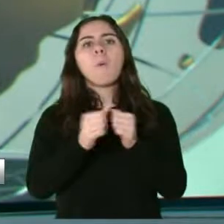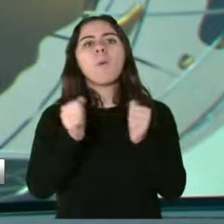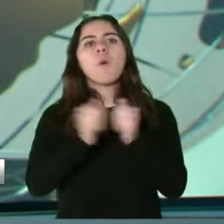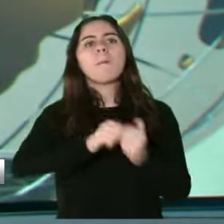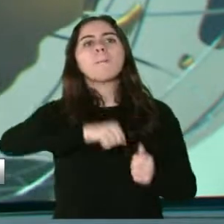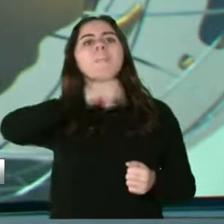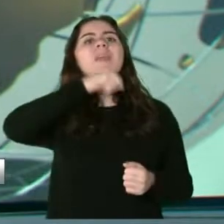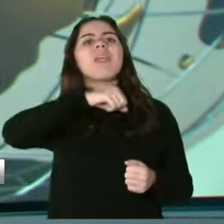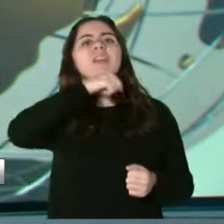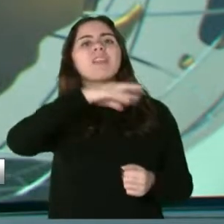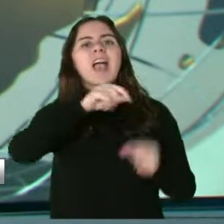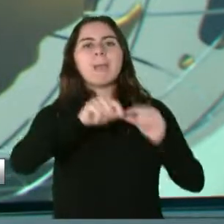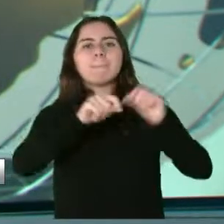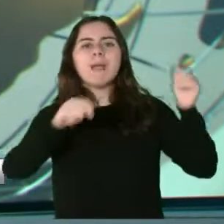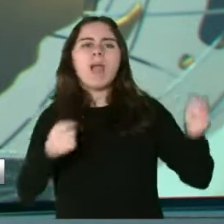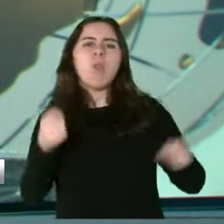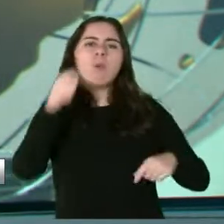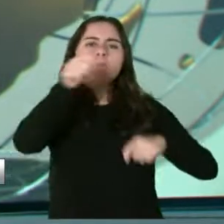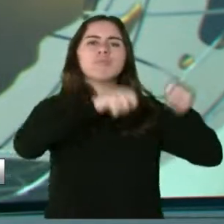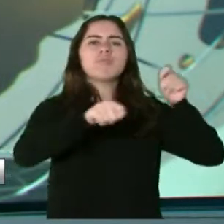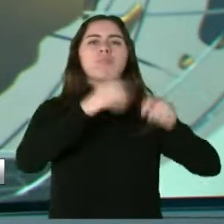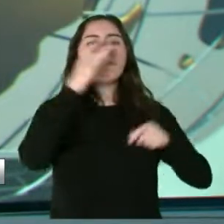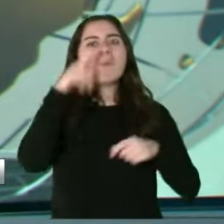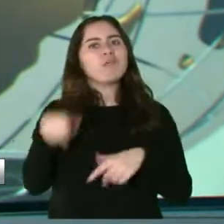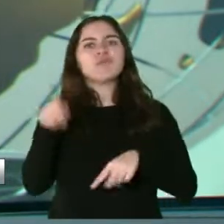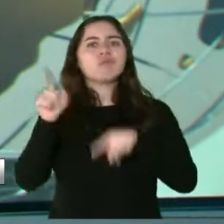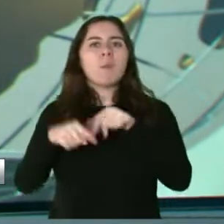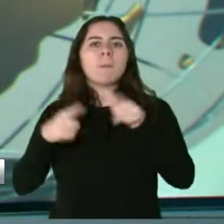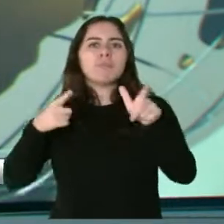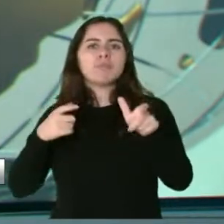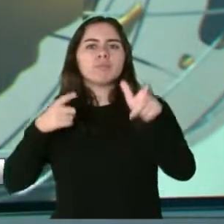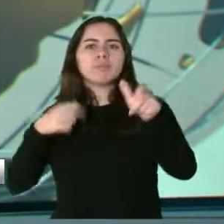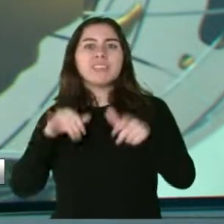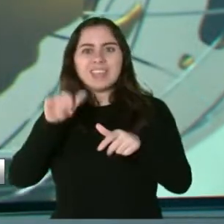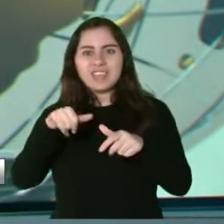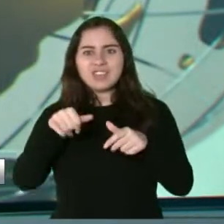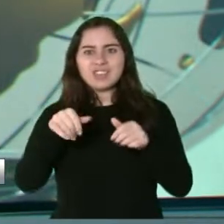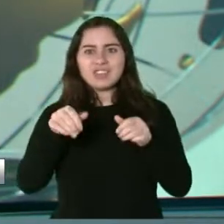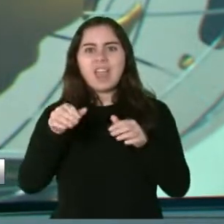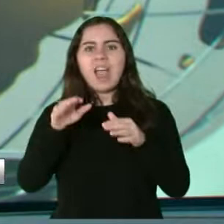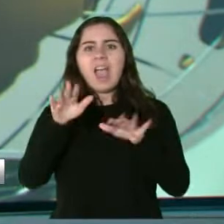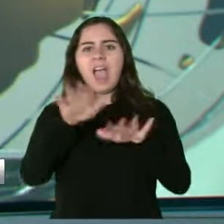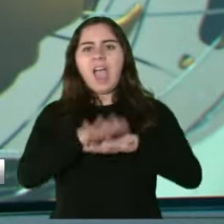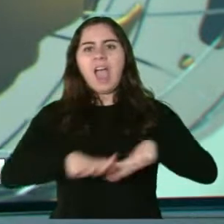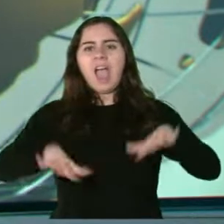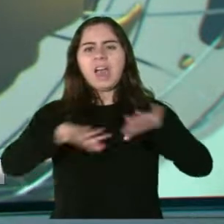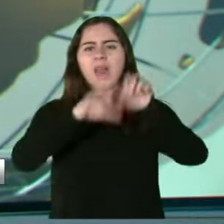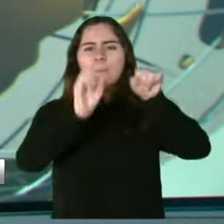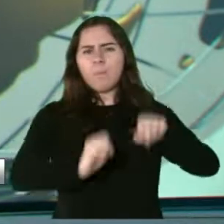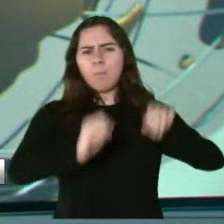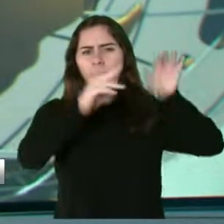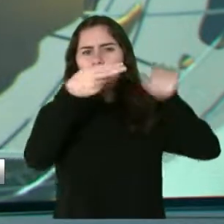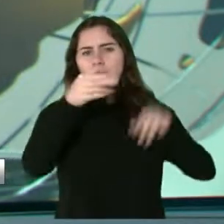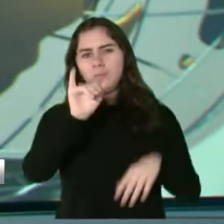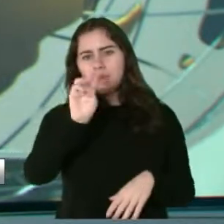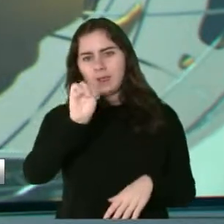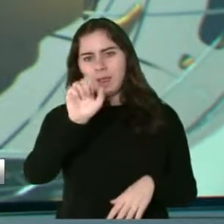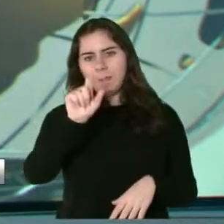un área sumamente remota y aislada del Himalaya, pero es un área que China